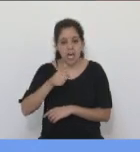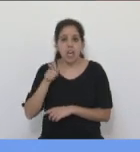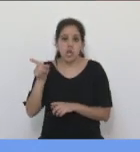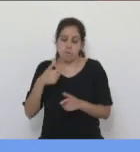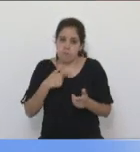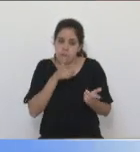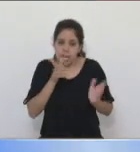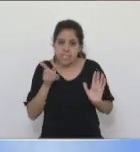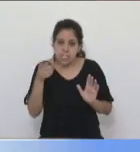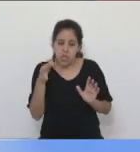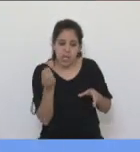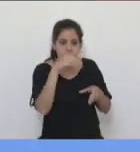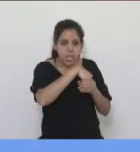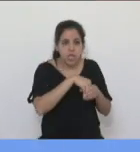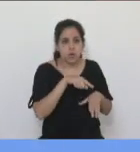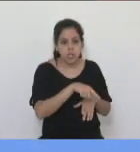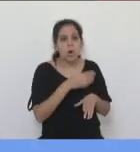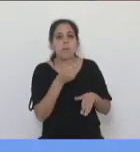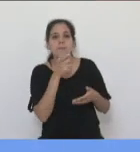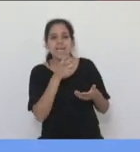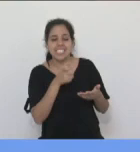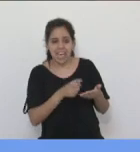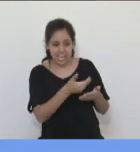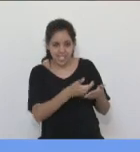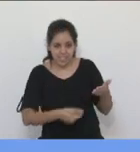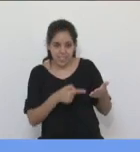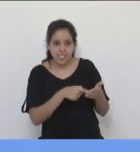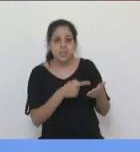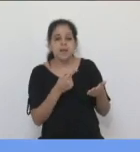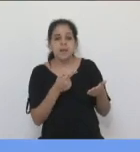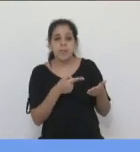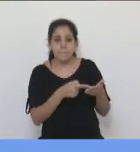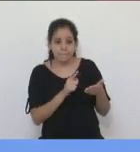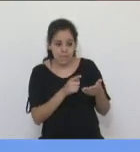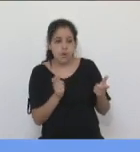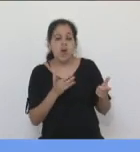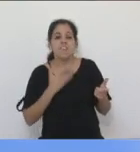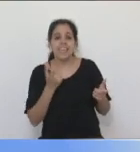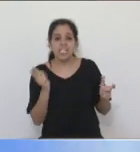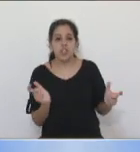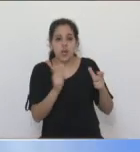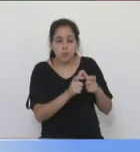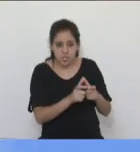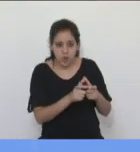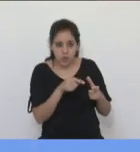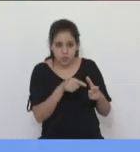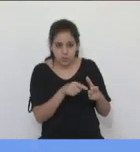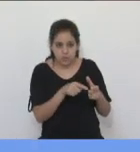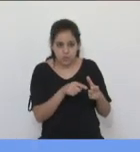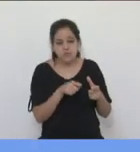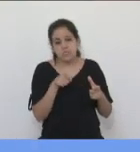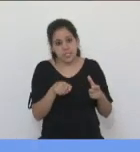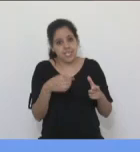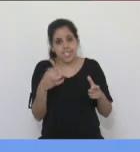porque son mensajes que fueron ingresados a la dirección general de comisiones se tienen que dar